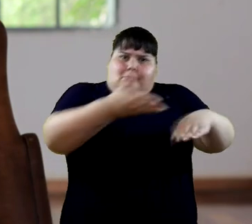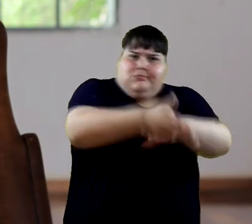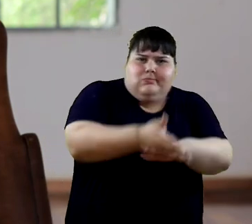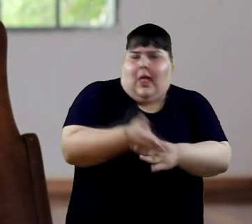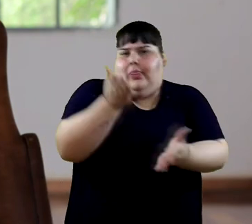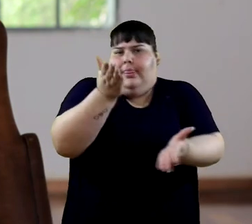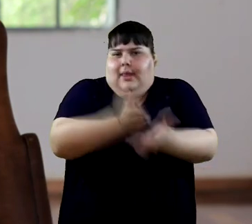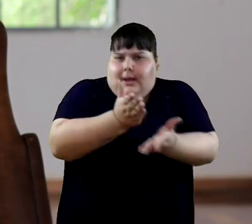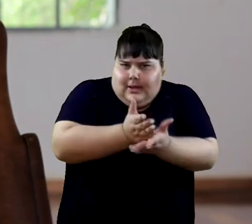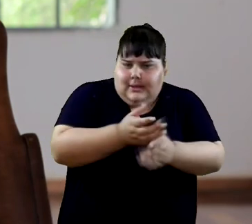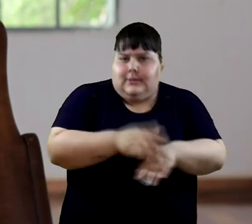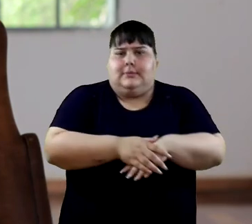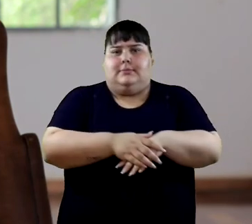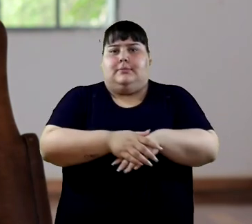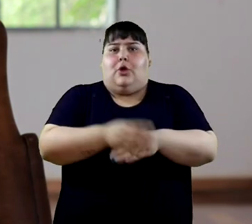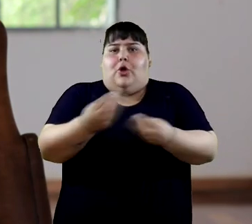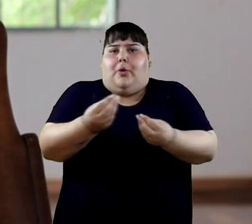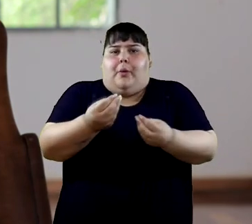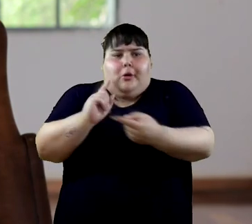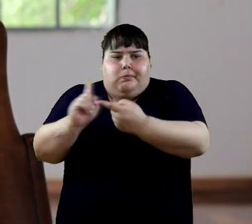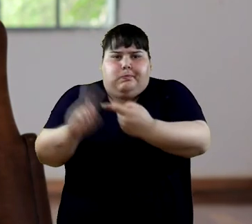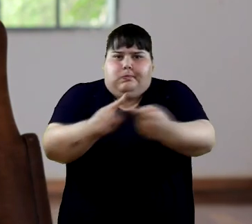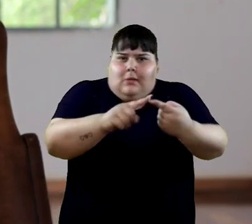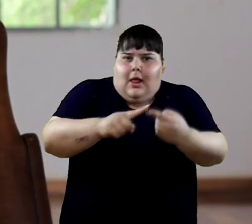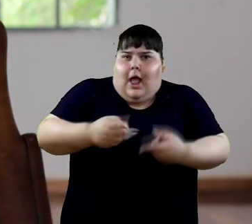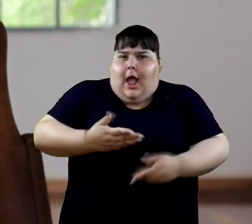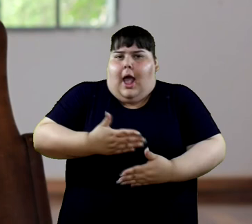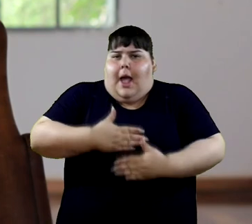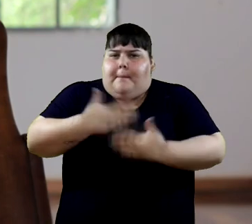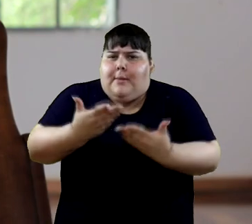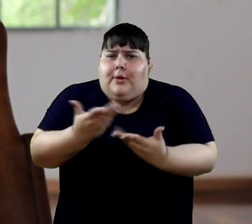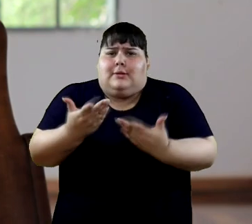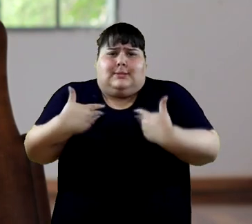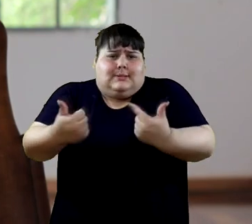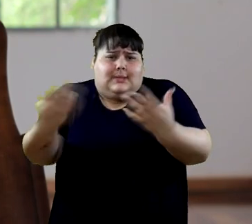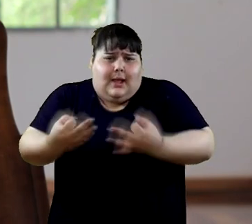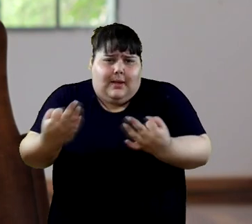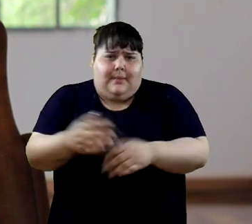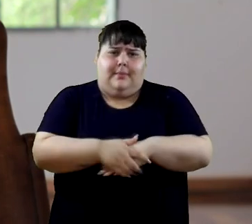derechos, cómo construir vínculos más amorosos, más sanos.